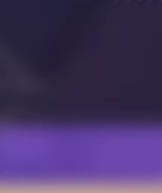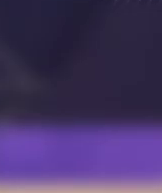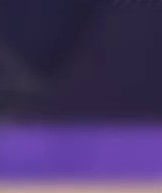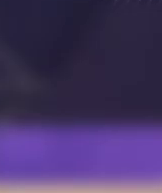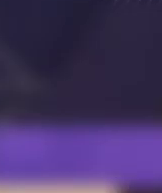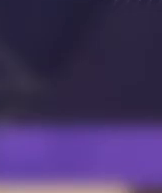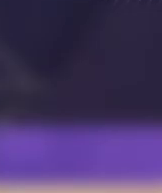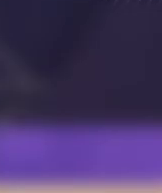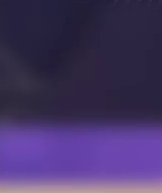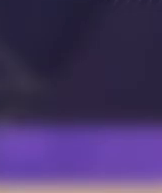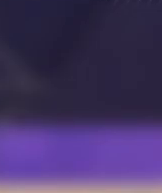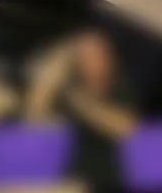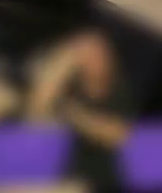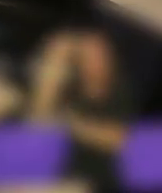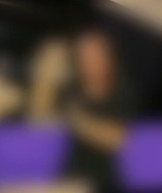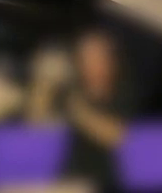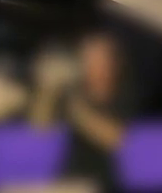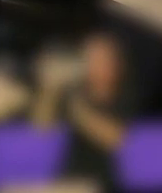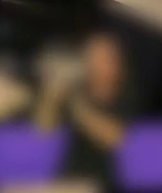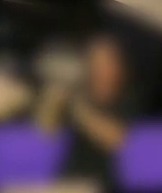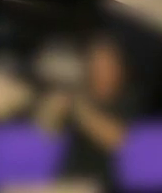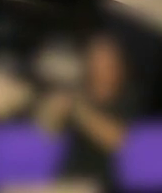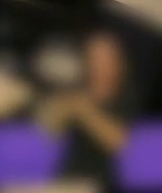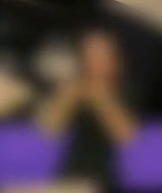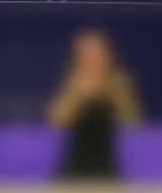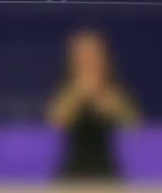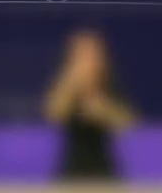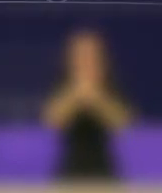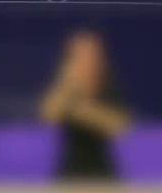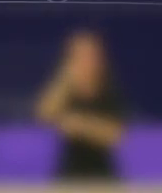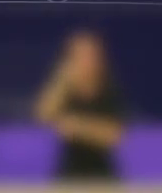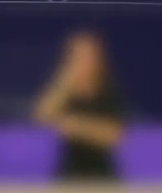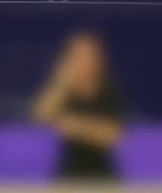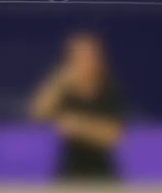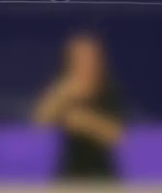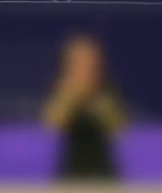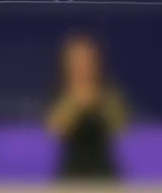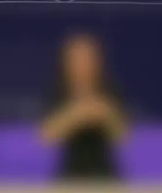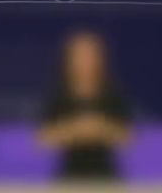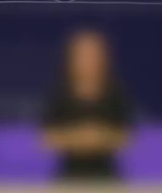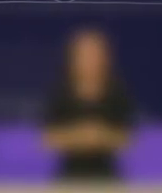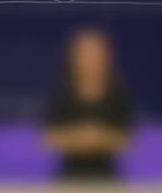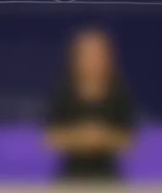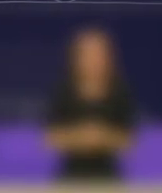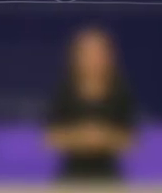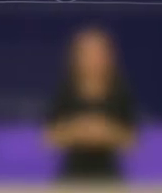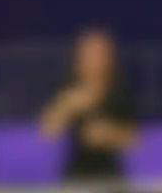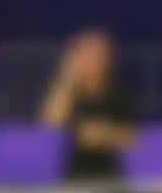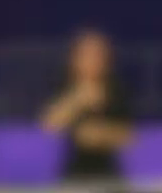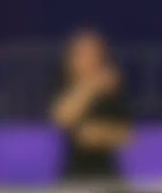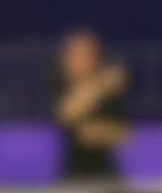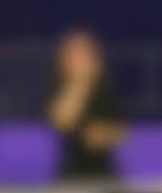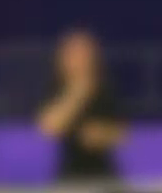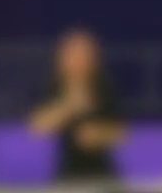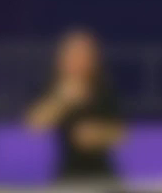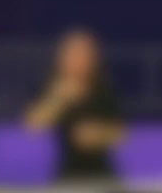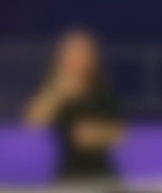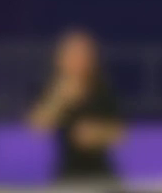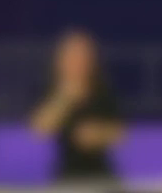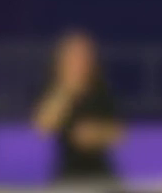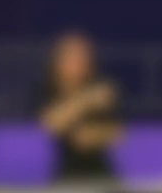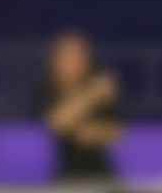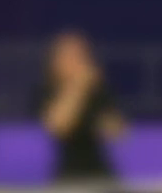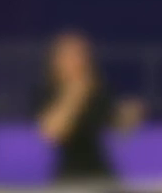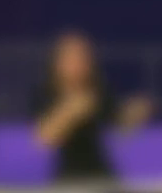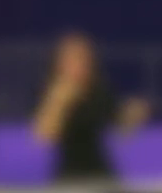sus propuestas en dos temas: desarrollo humano, estado de bienestar y política social, además de crecimiento, desarrollo económico